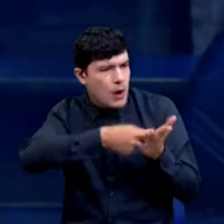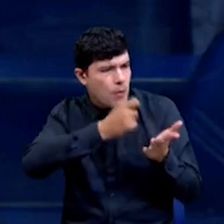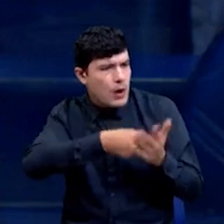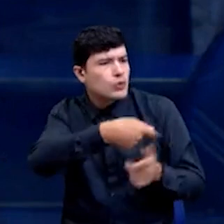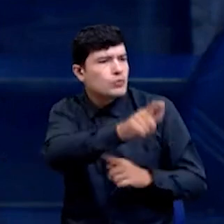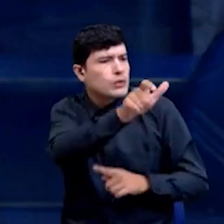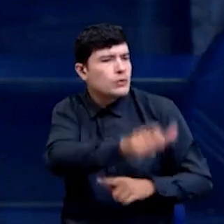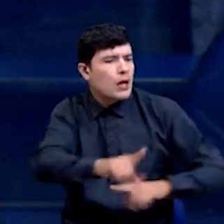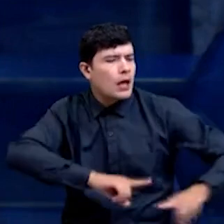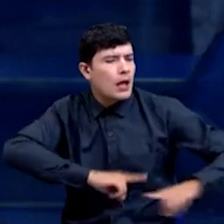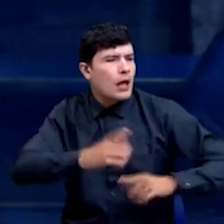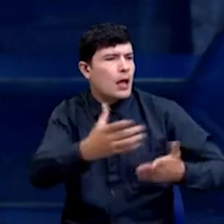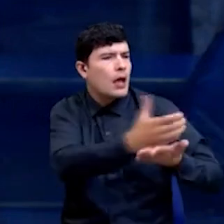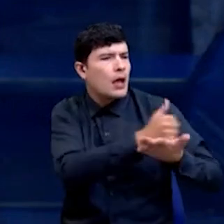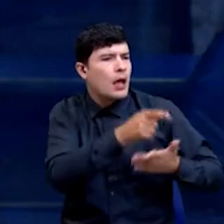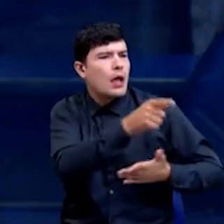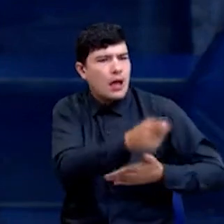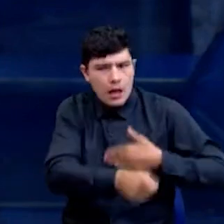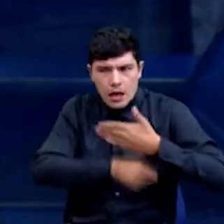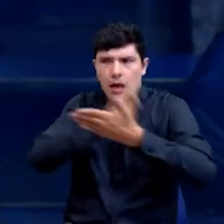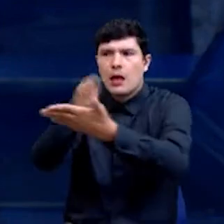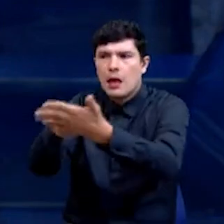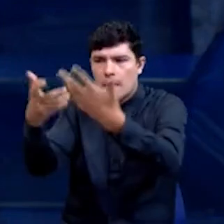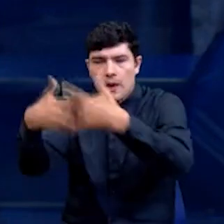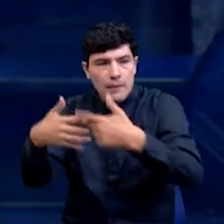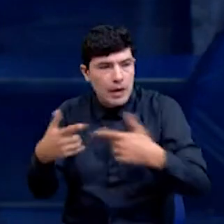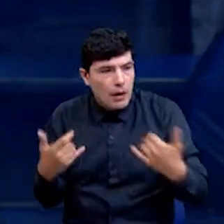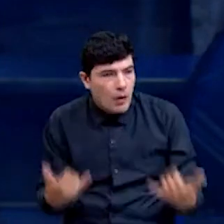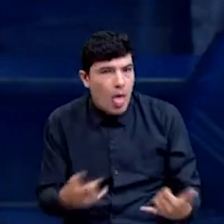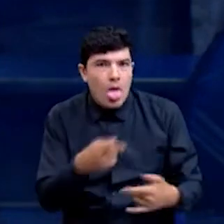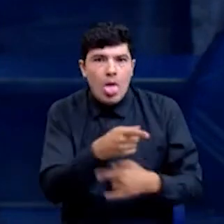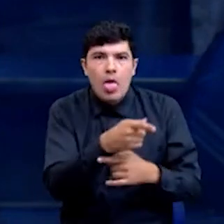presuntas irregularidades de los dineros que misteriosamente desaparecieron.